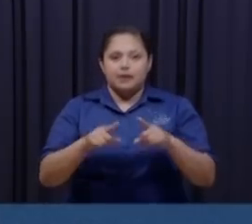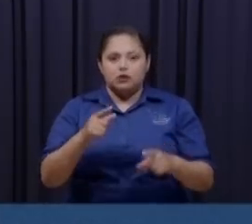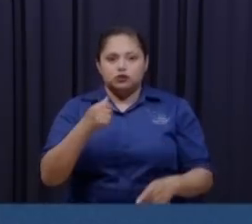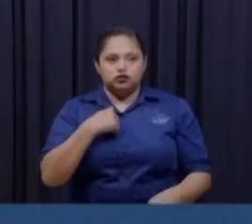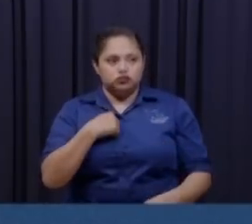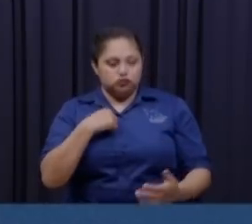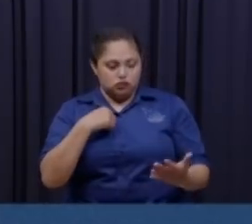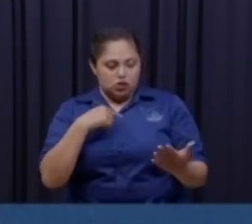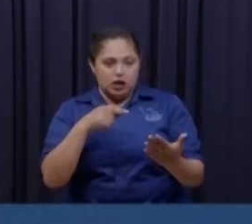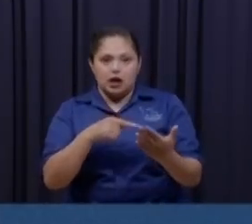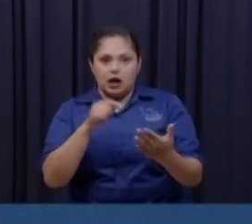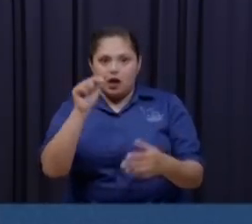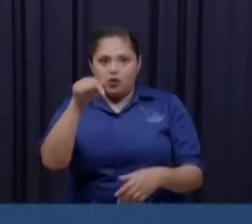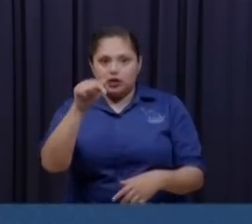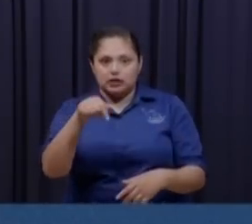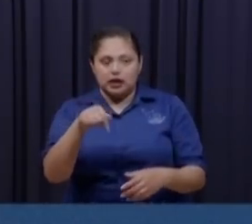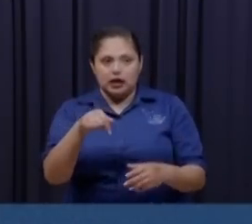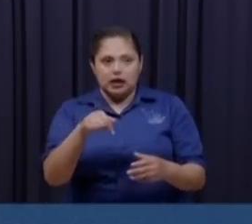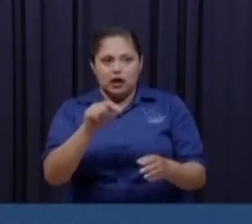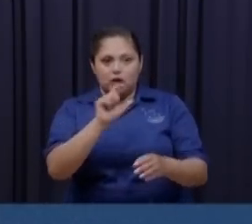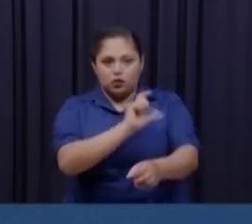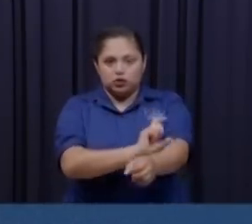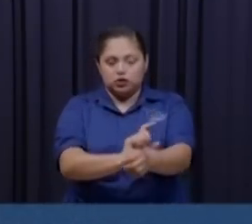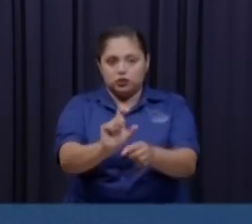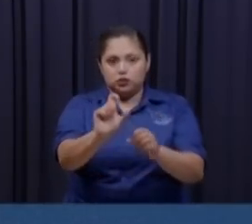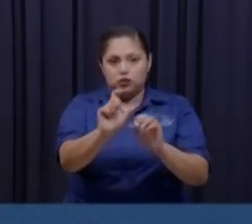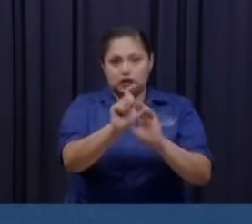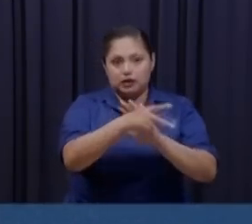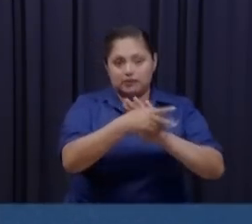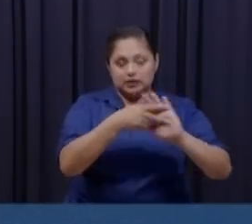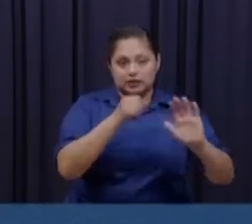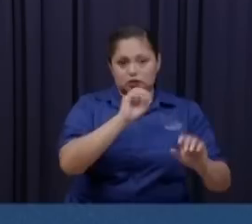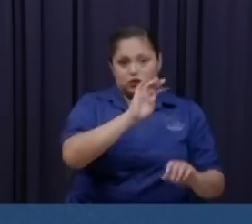el versículo 33, si no se acaban las maldiciones.